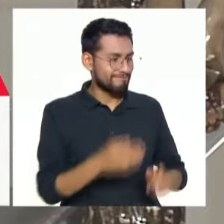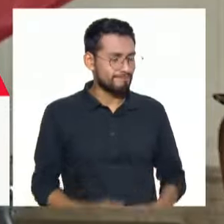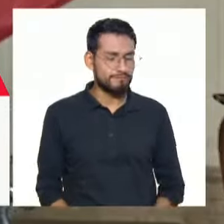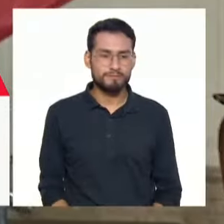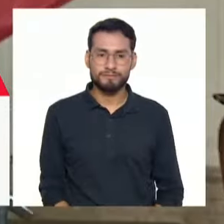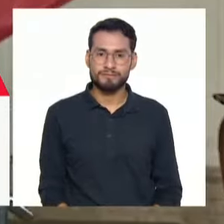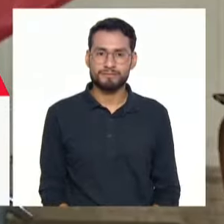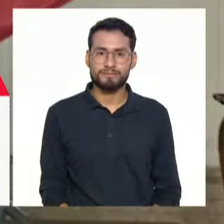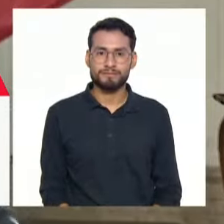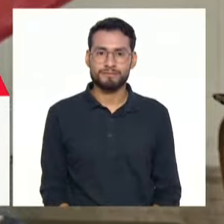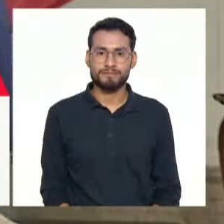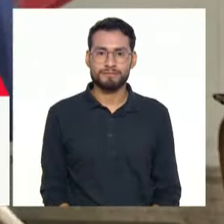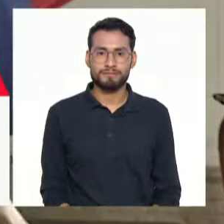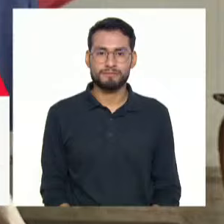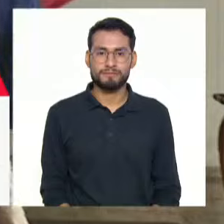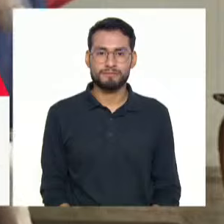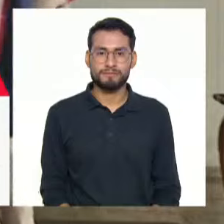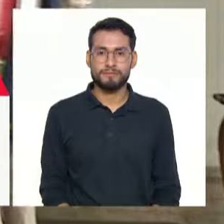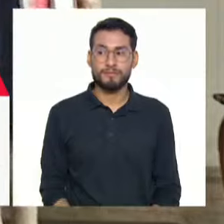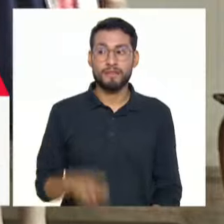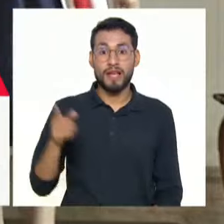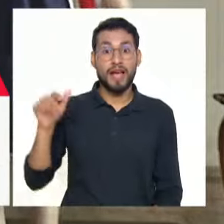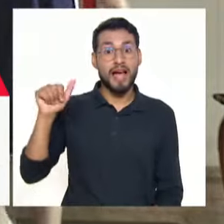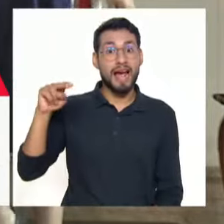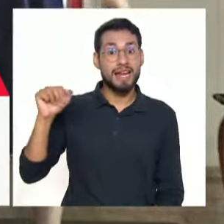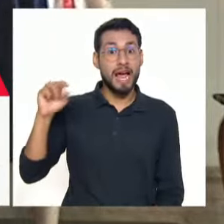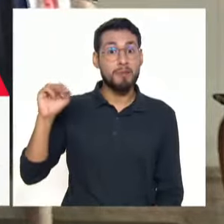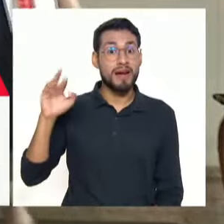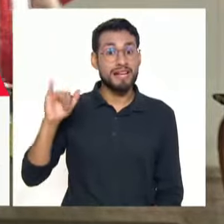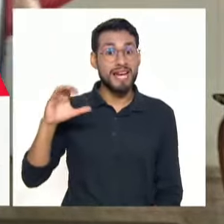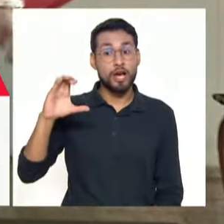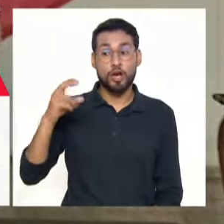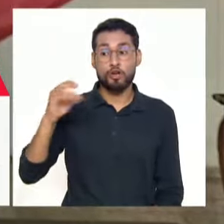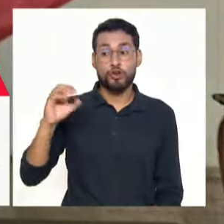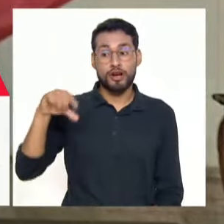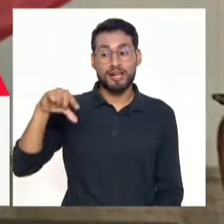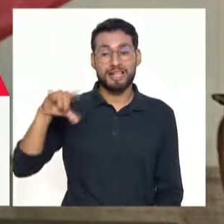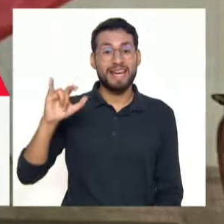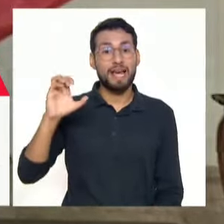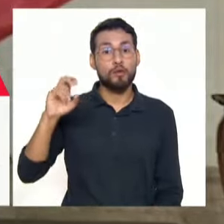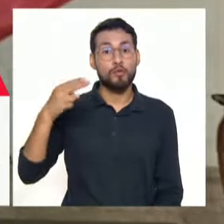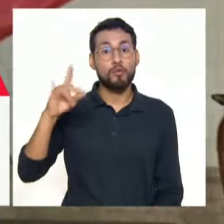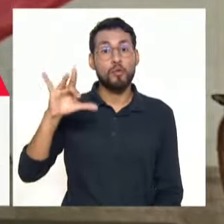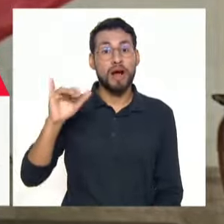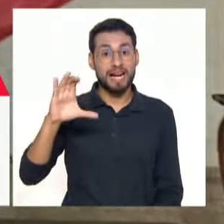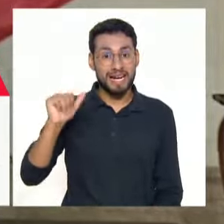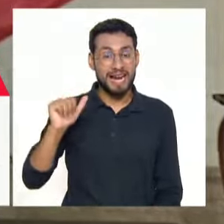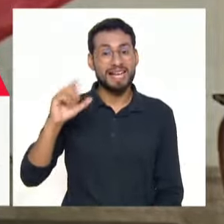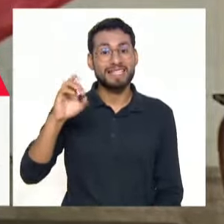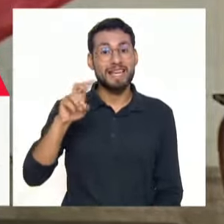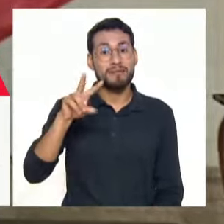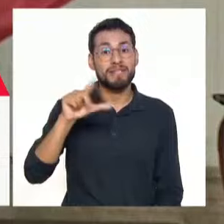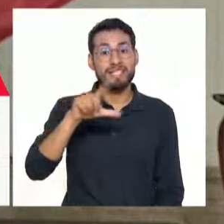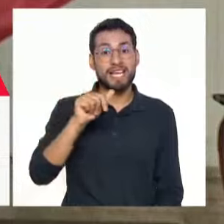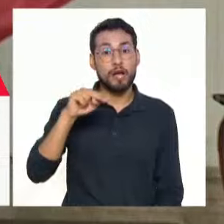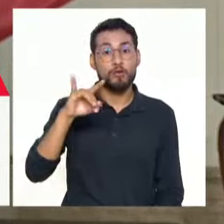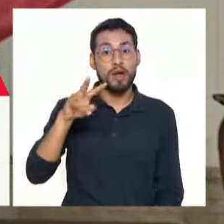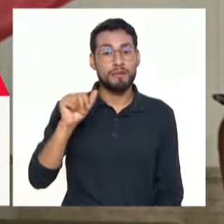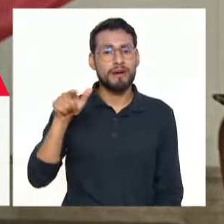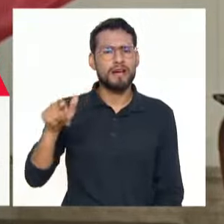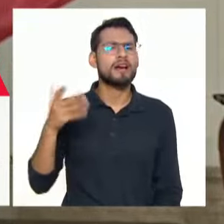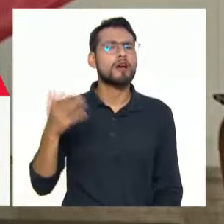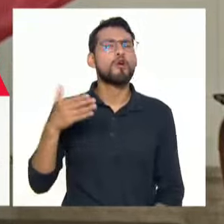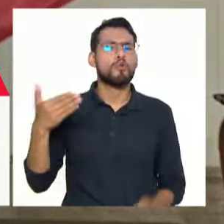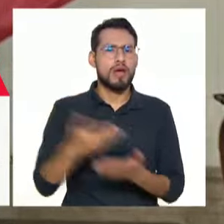demanden. Ana María Choquehuanca de Villanueva es la novena ministra que es